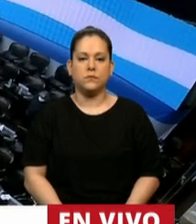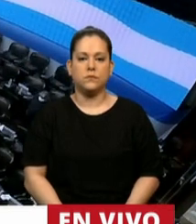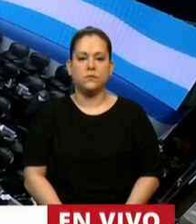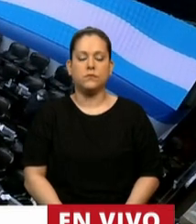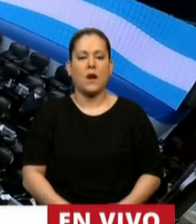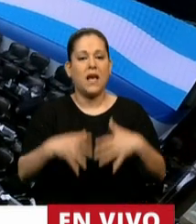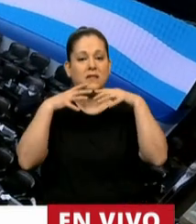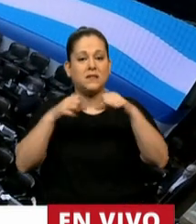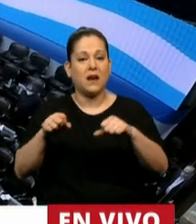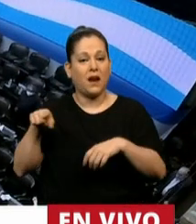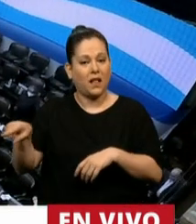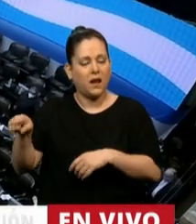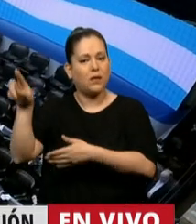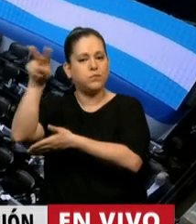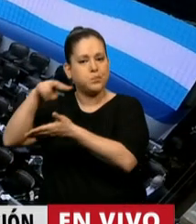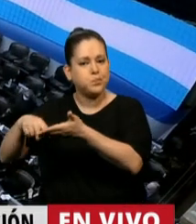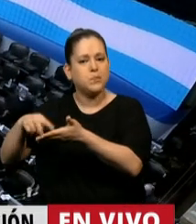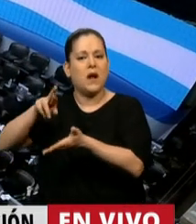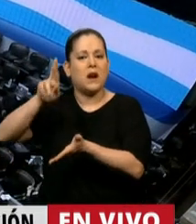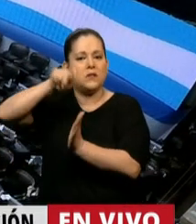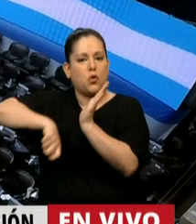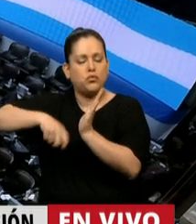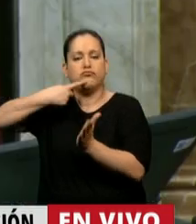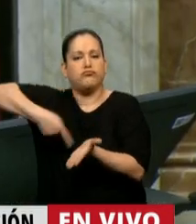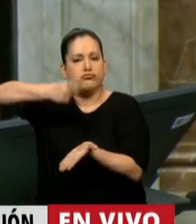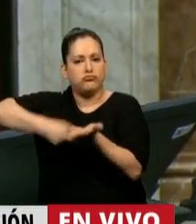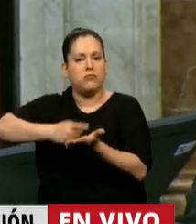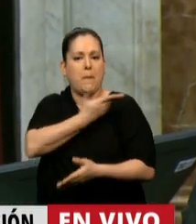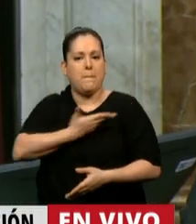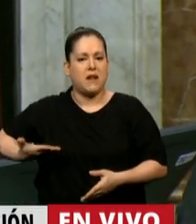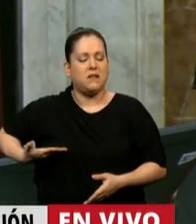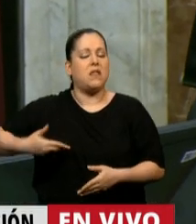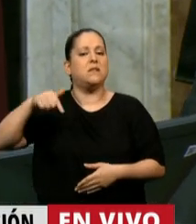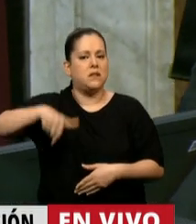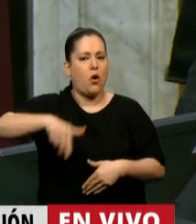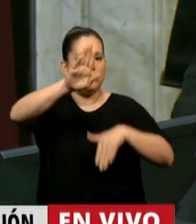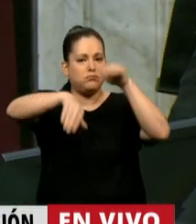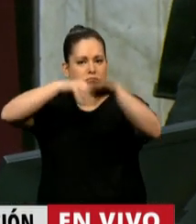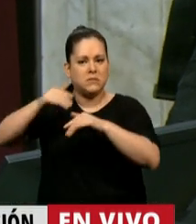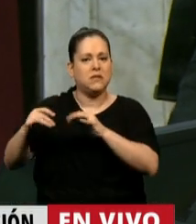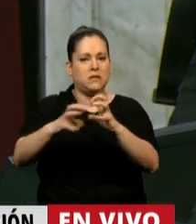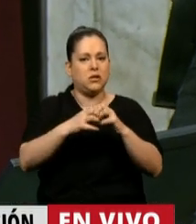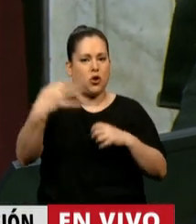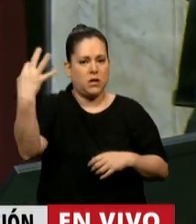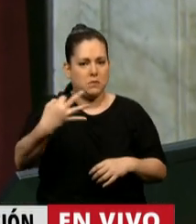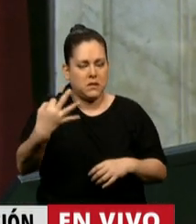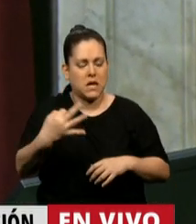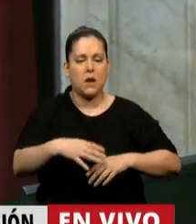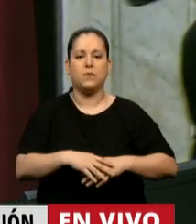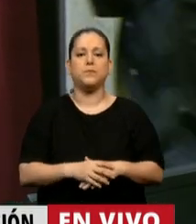por secretaría se dará lectura la resolución dispuesta por esta presidencia convocando a la sesión